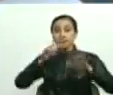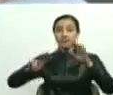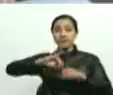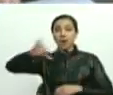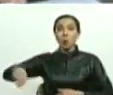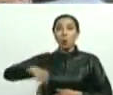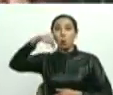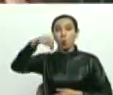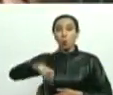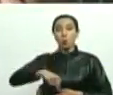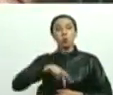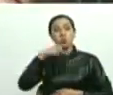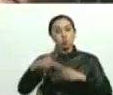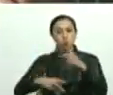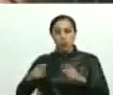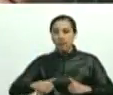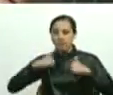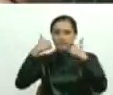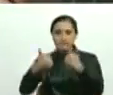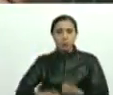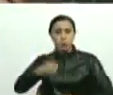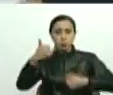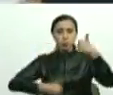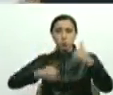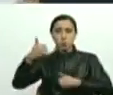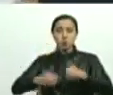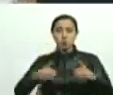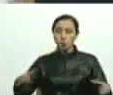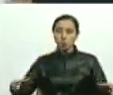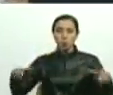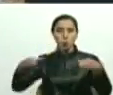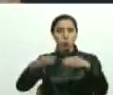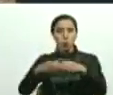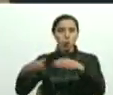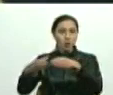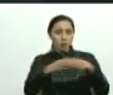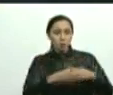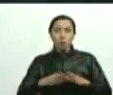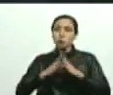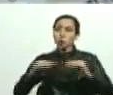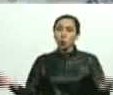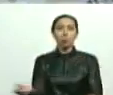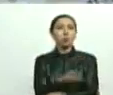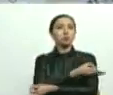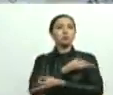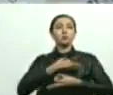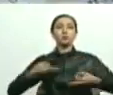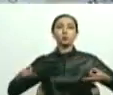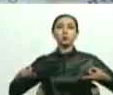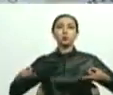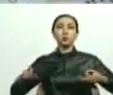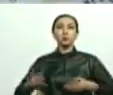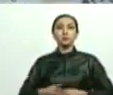el proceso de postulación por las bases, todo un éxito.